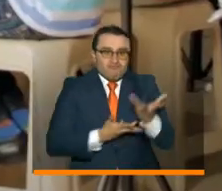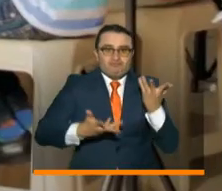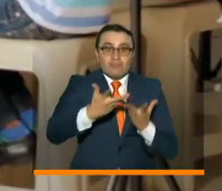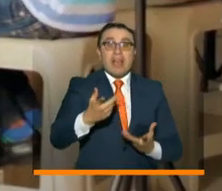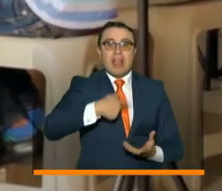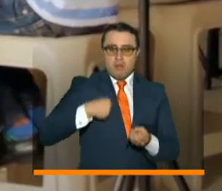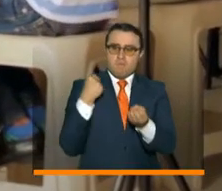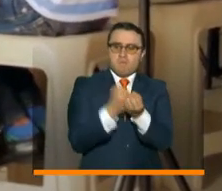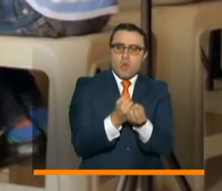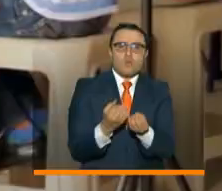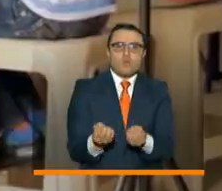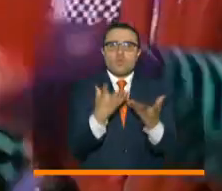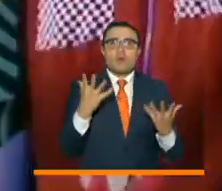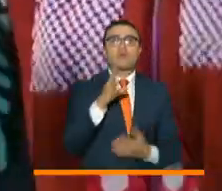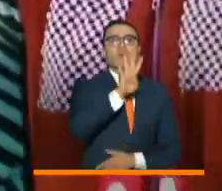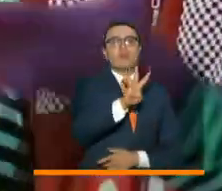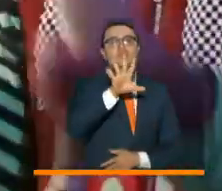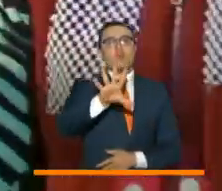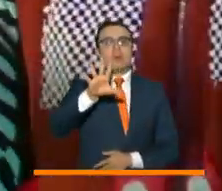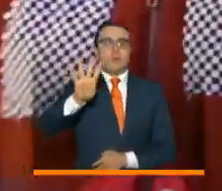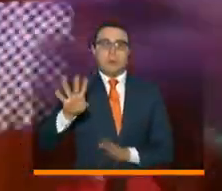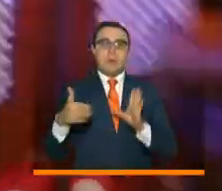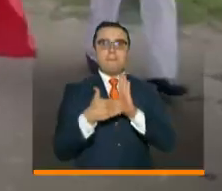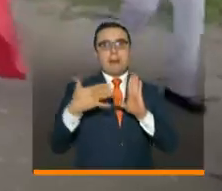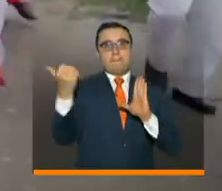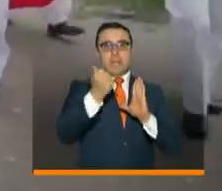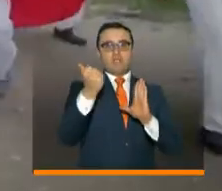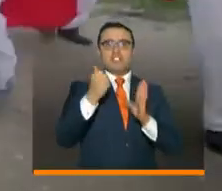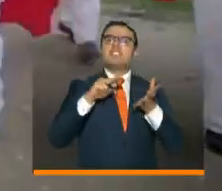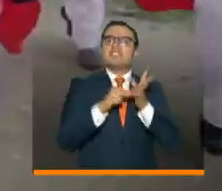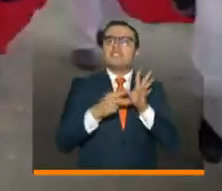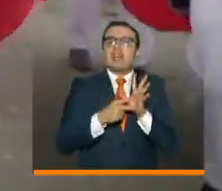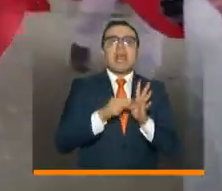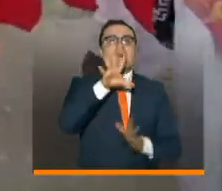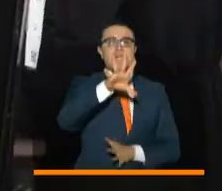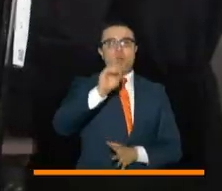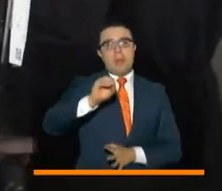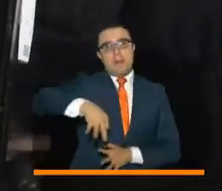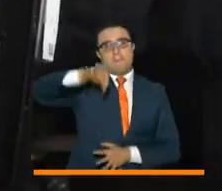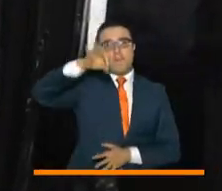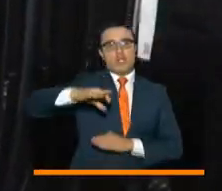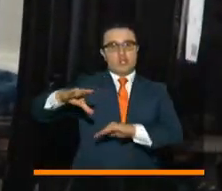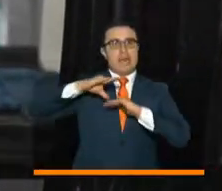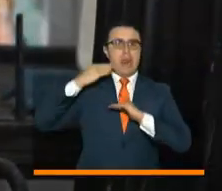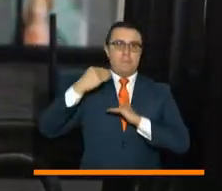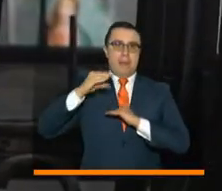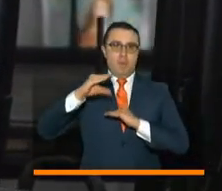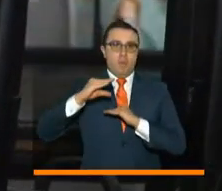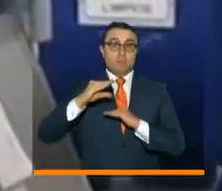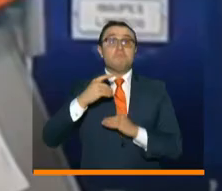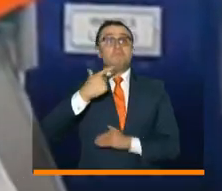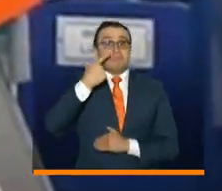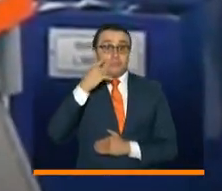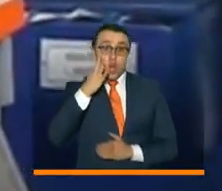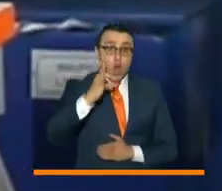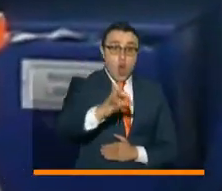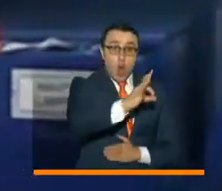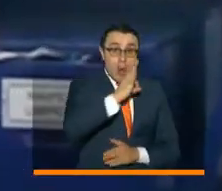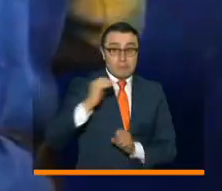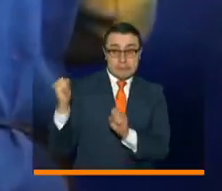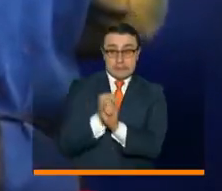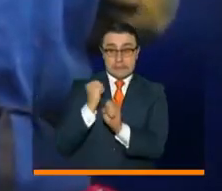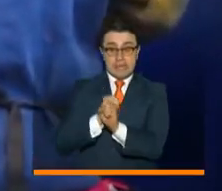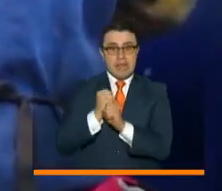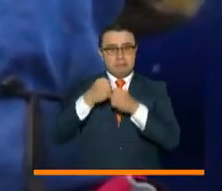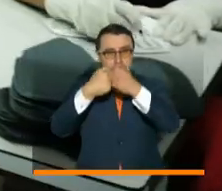de 454 mil pesos, equivalente al 50% de un salario mínimo, y para los empleadores de hombres y